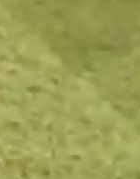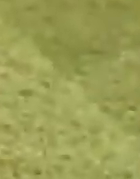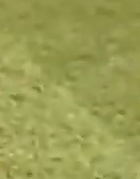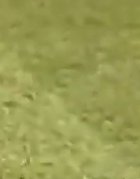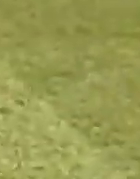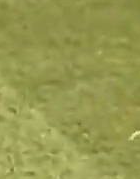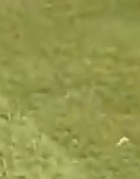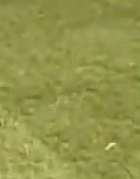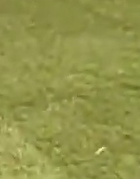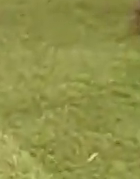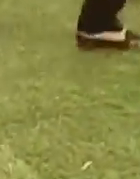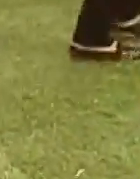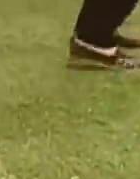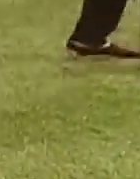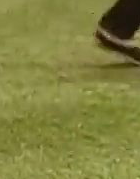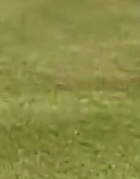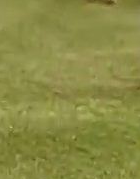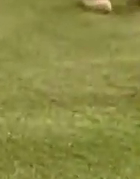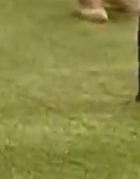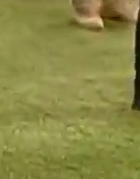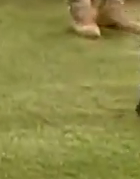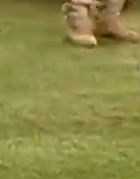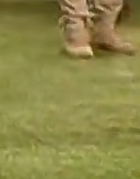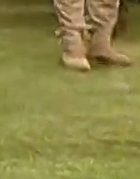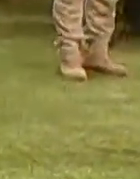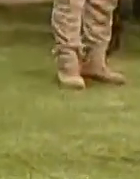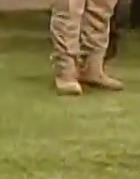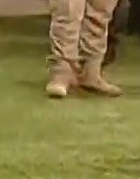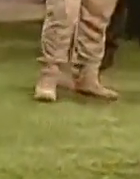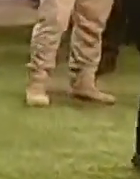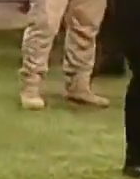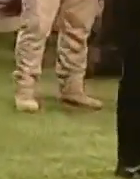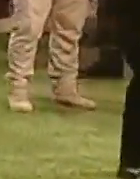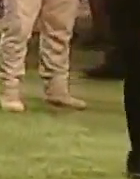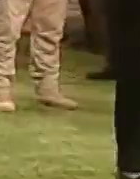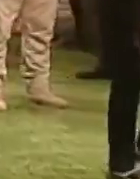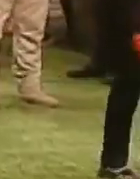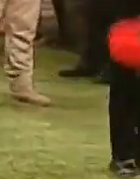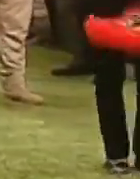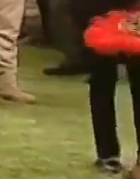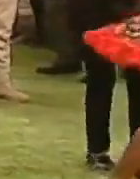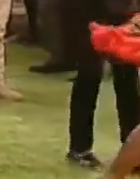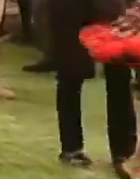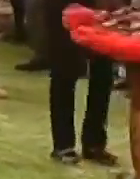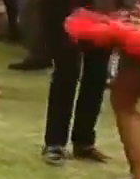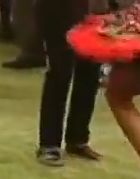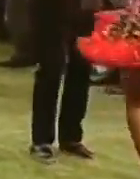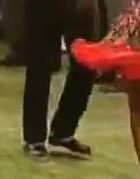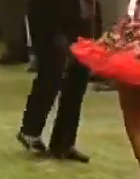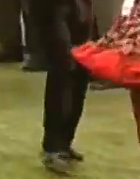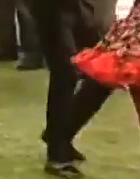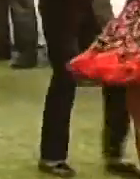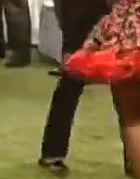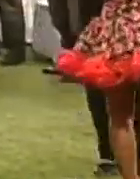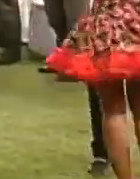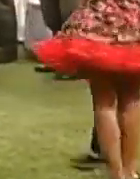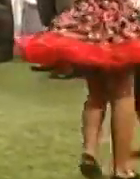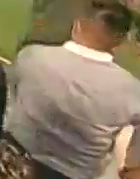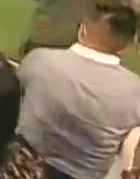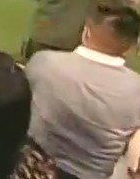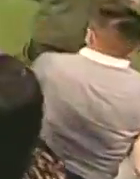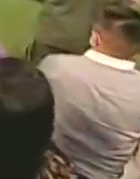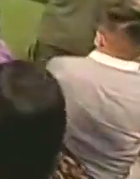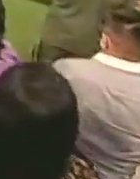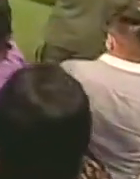yo los estoy felicitando. Para el ministro Padino López, vaya para usted este canto. Por supuesto, el pie de un arma va mi joropo